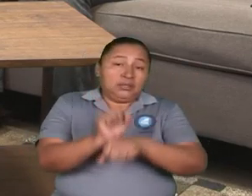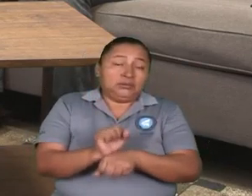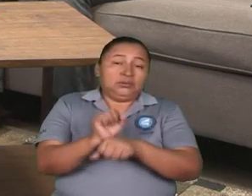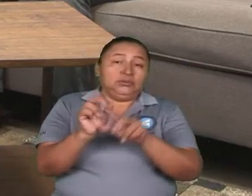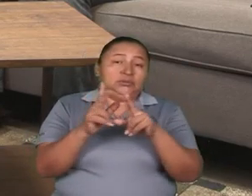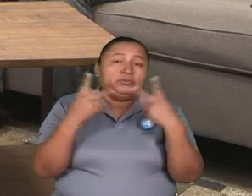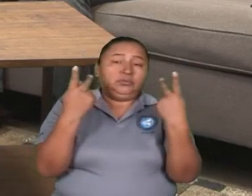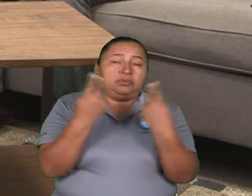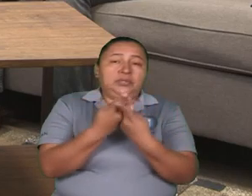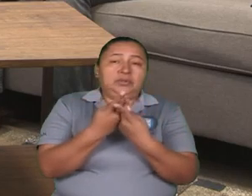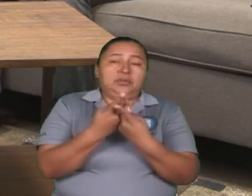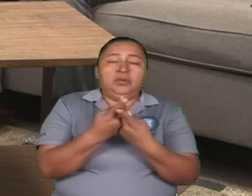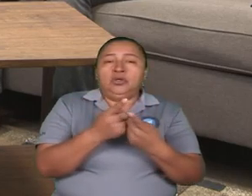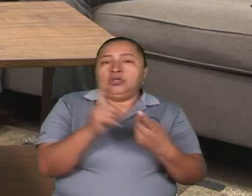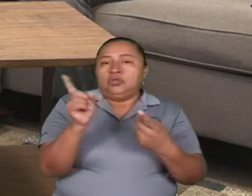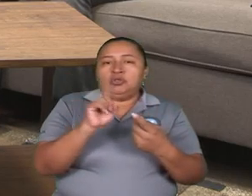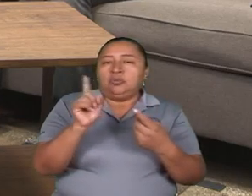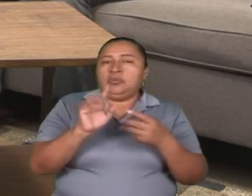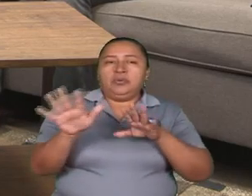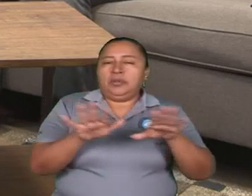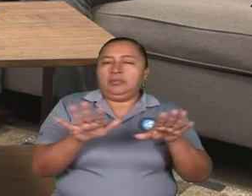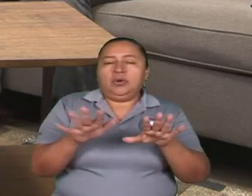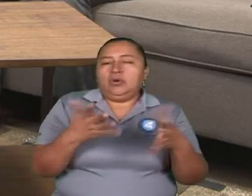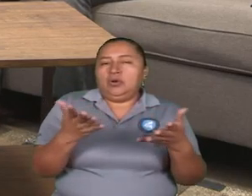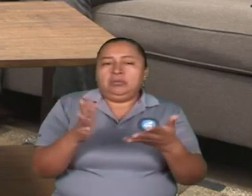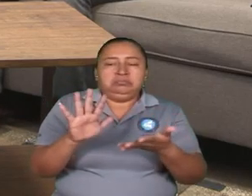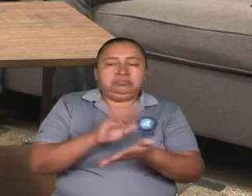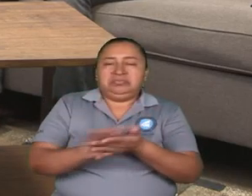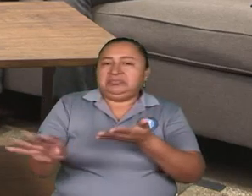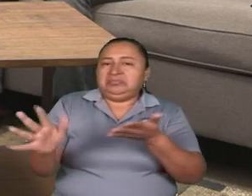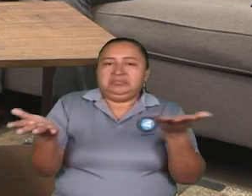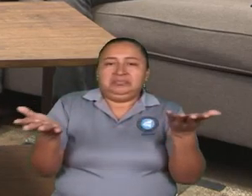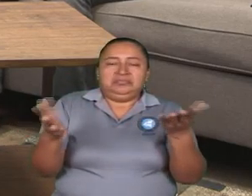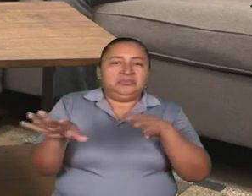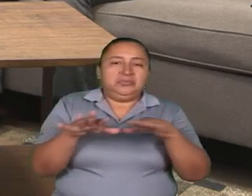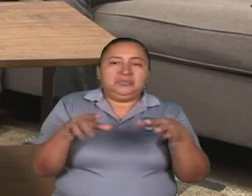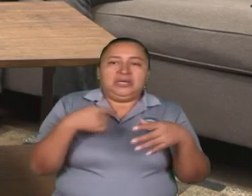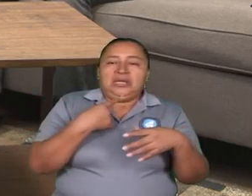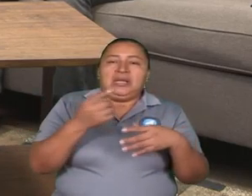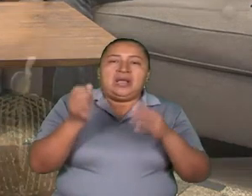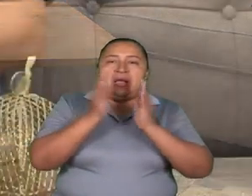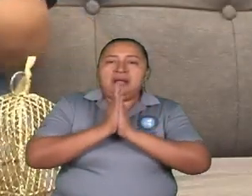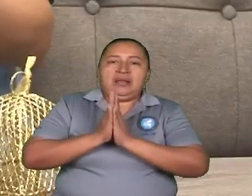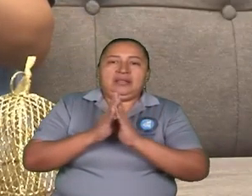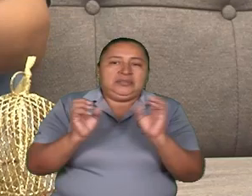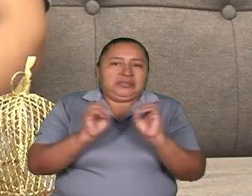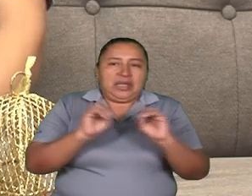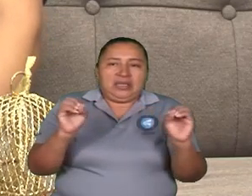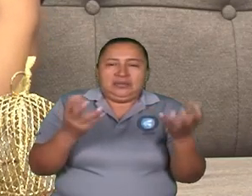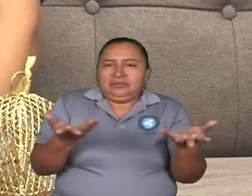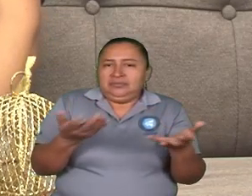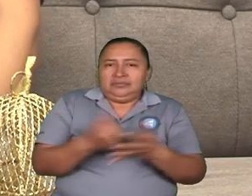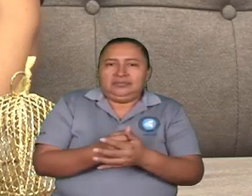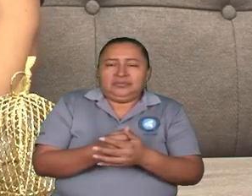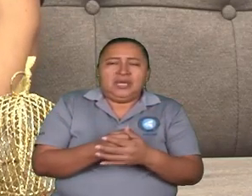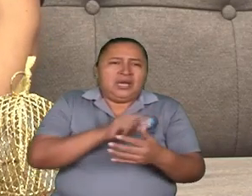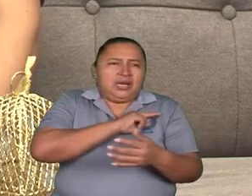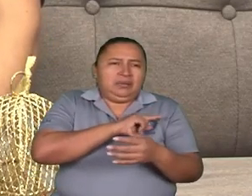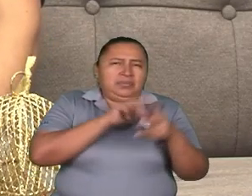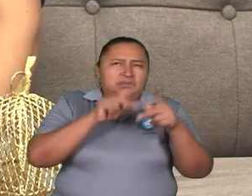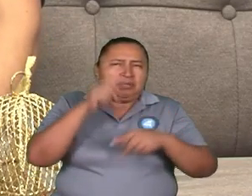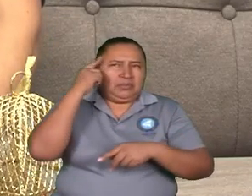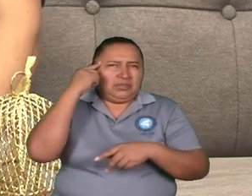las actividades marianas, las festividades de la población nicaragüense referido a la celebración, bueno, de la población católica, ¿no? Que muy fervientemente